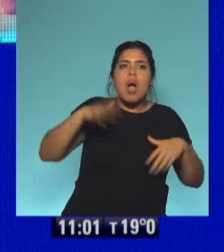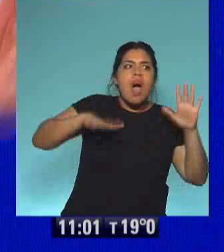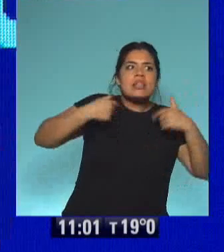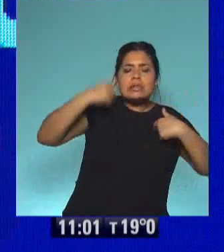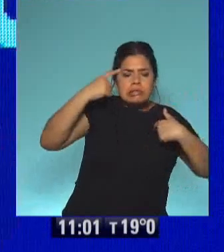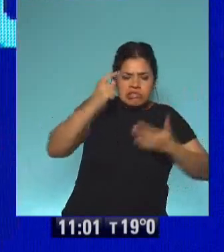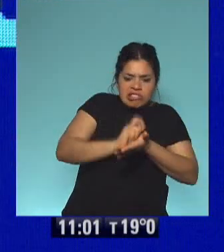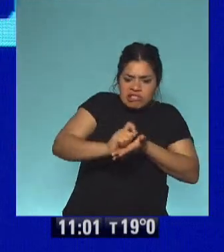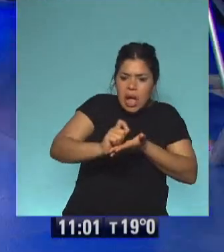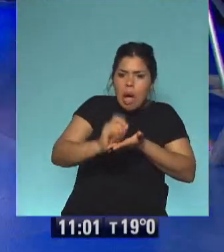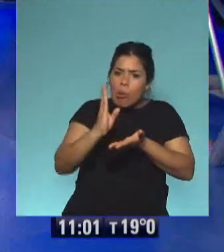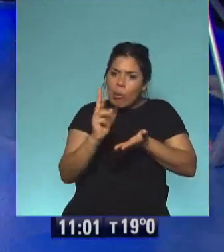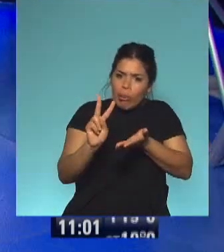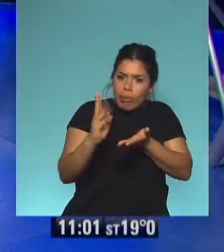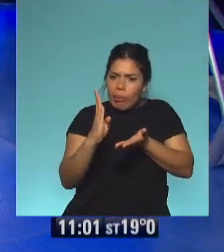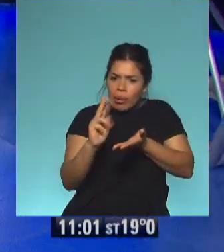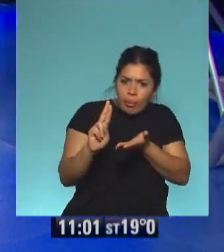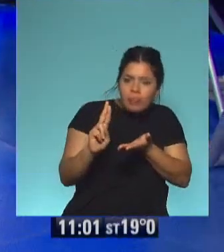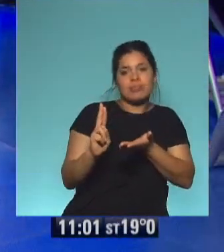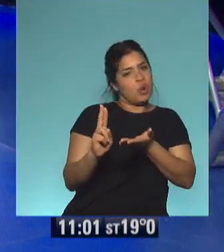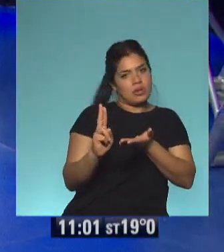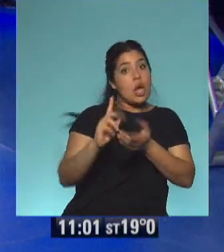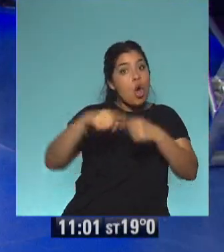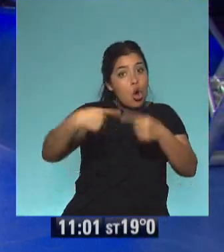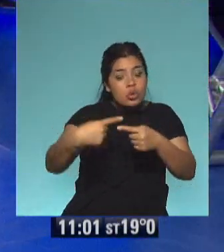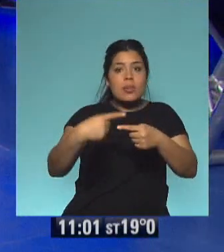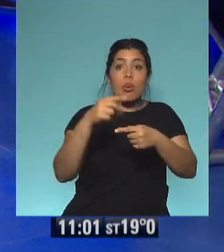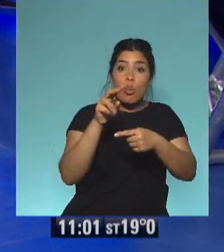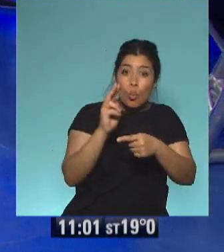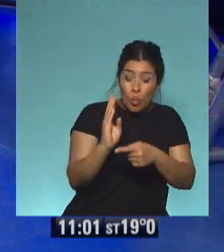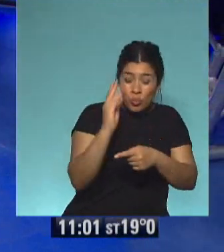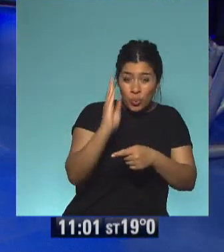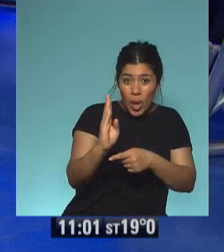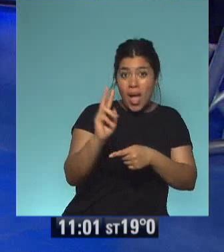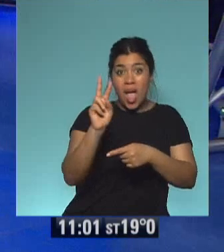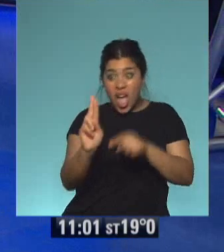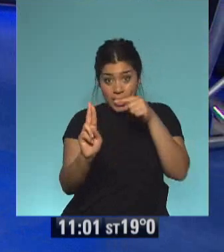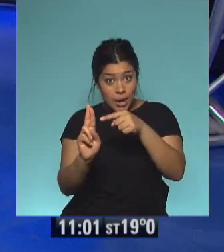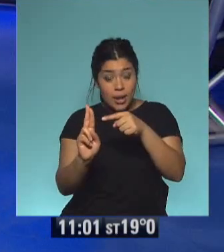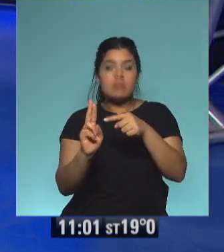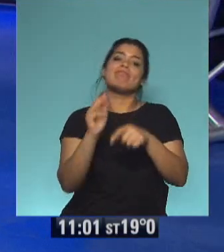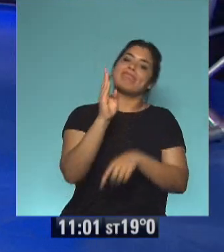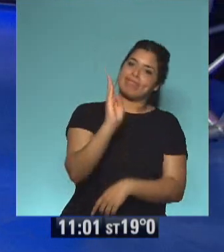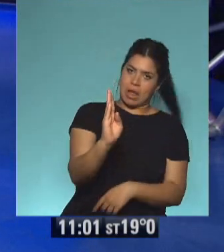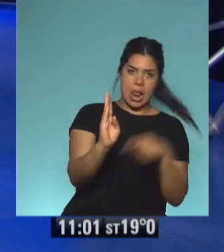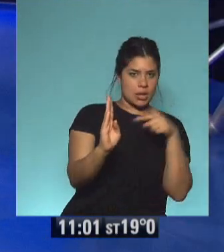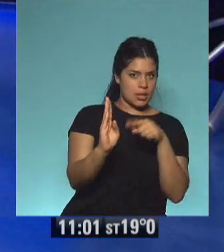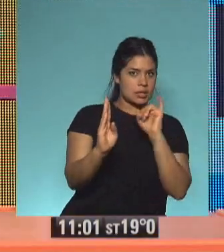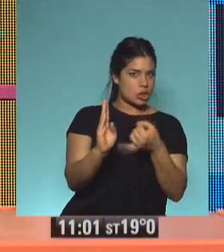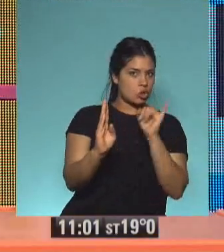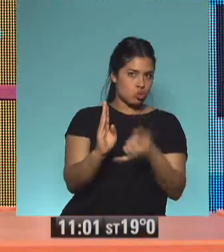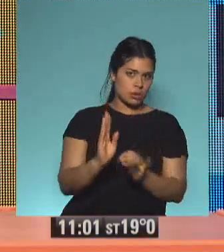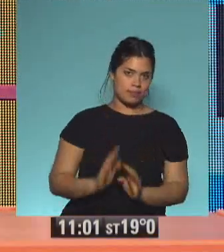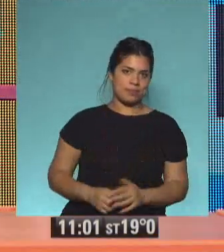pero si Brasil, viene una R, no sé. Claro, si viene que la R es con B larga. Esperen que no, voy a sacar para que no se nos mezclen las palabras del aire. Ahí está.